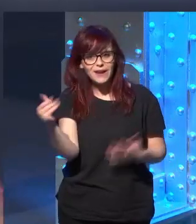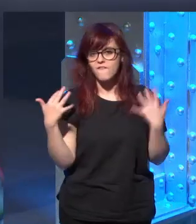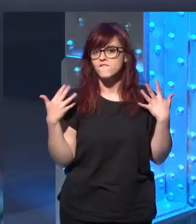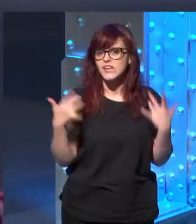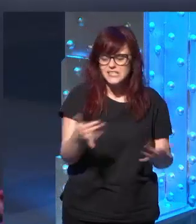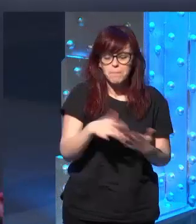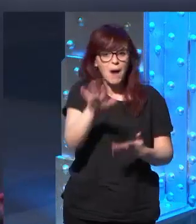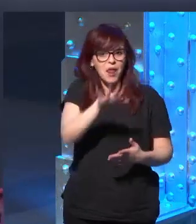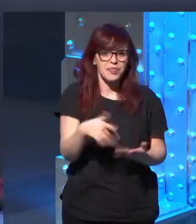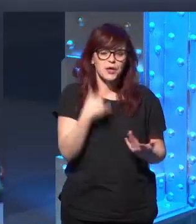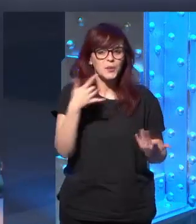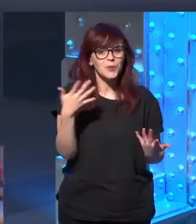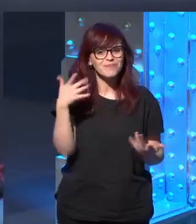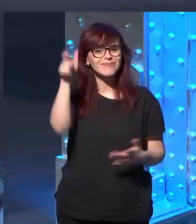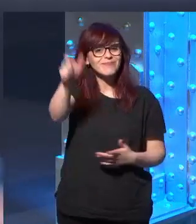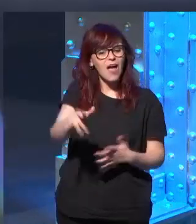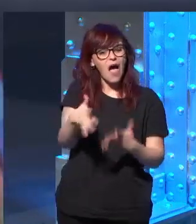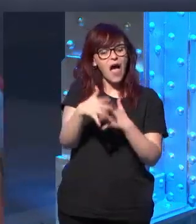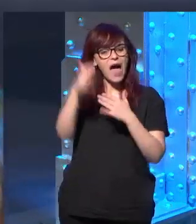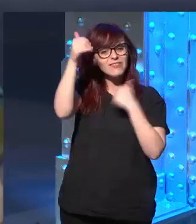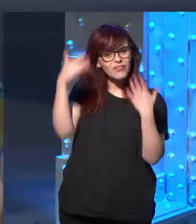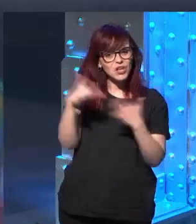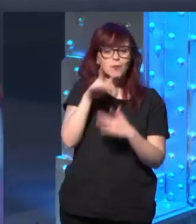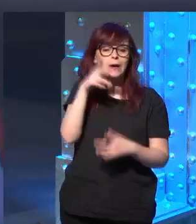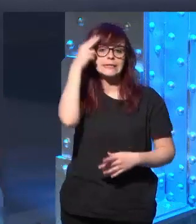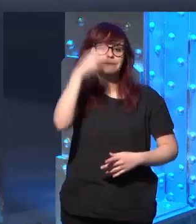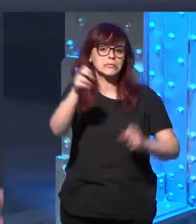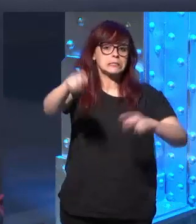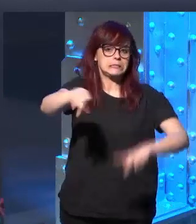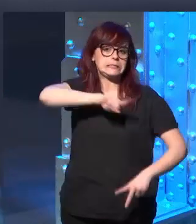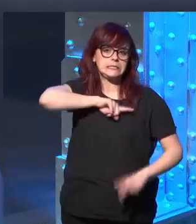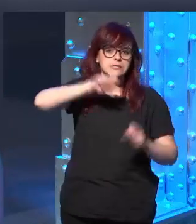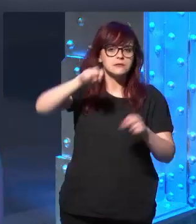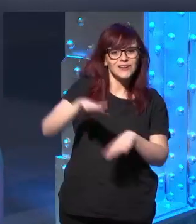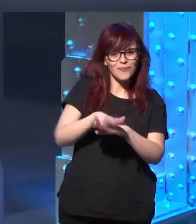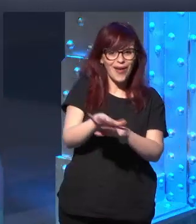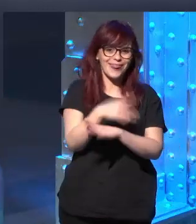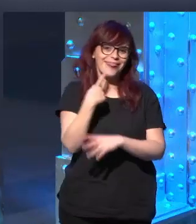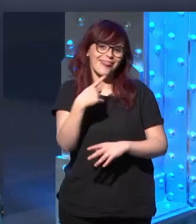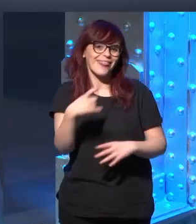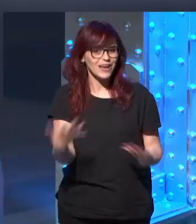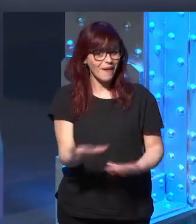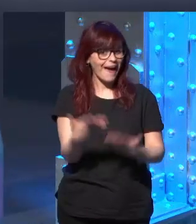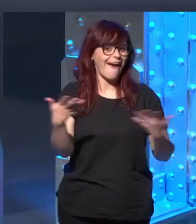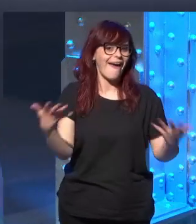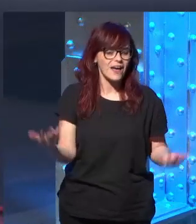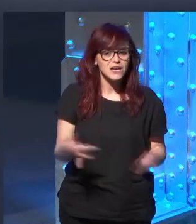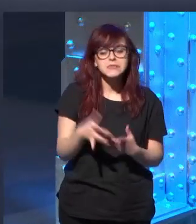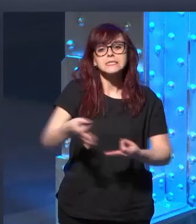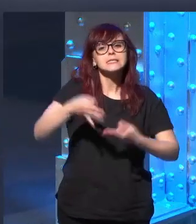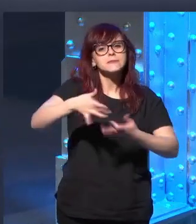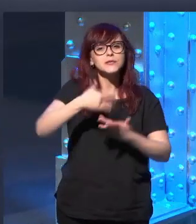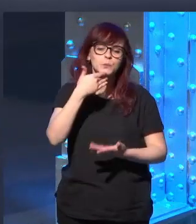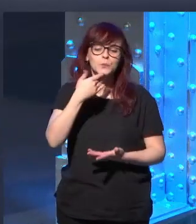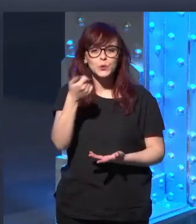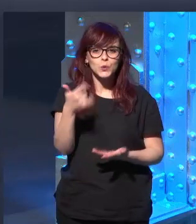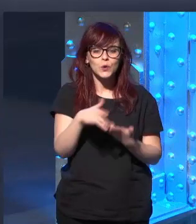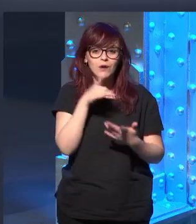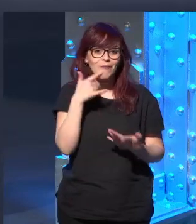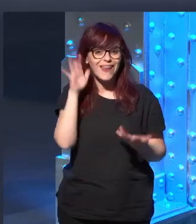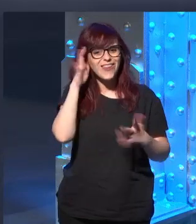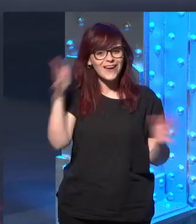un cierto trato un poco irrespetuoso, un poco de risa, ¿no? Siempre eres un poco como